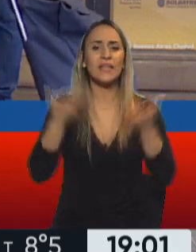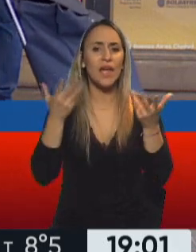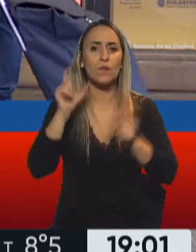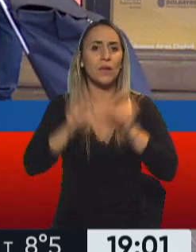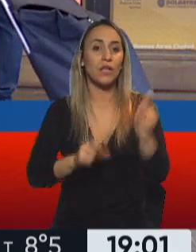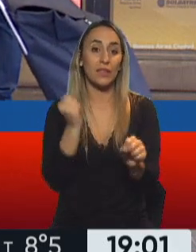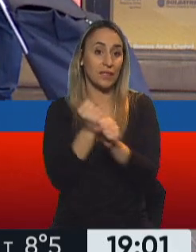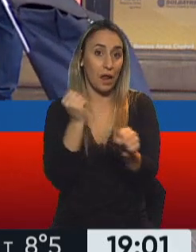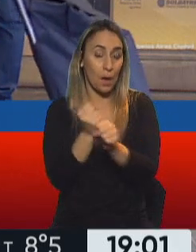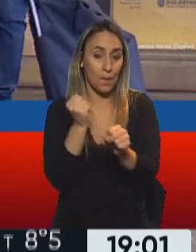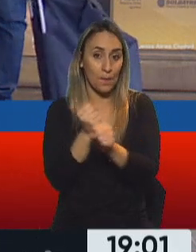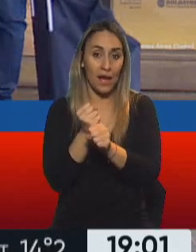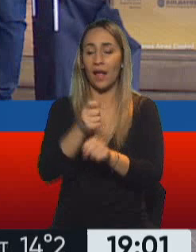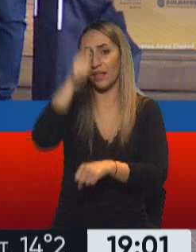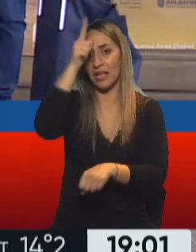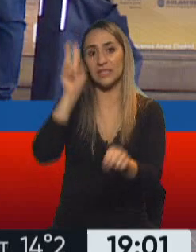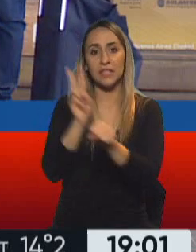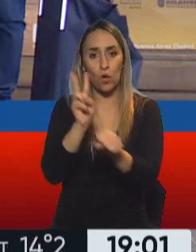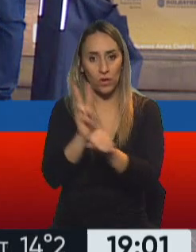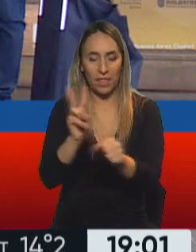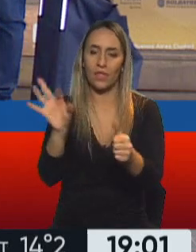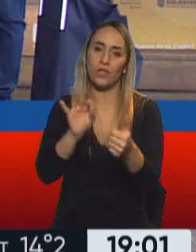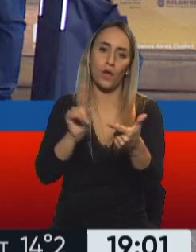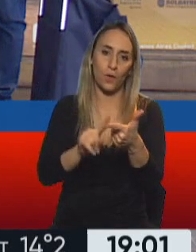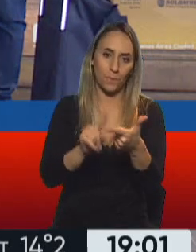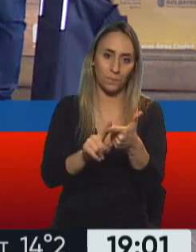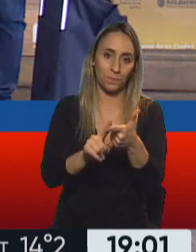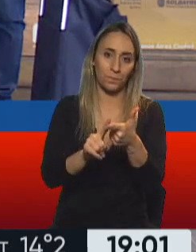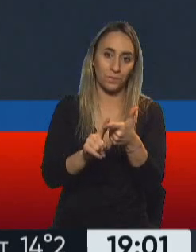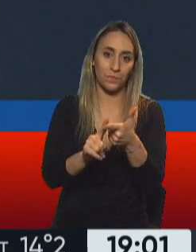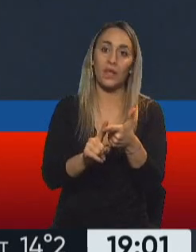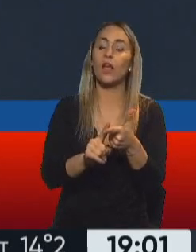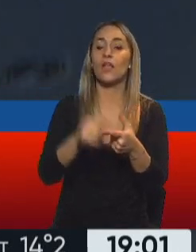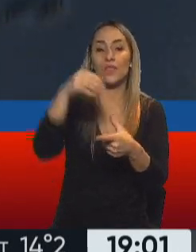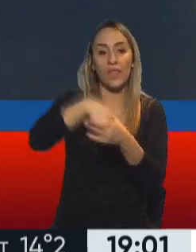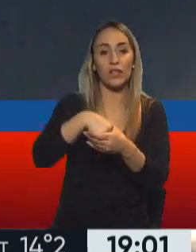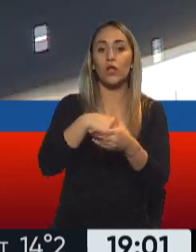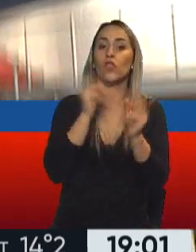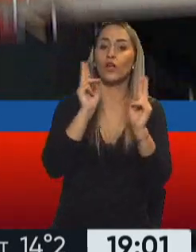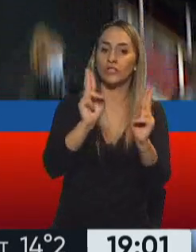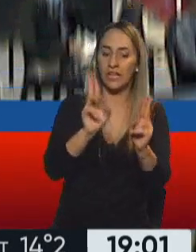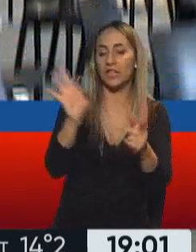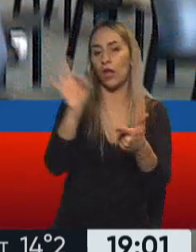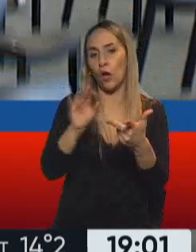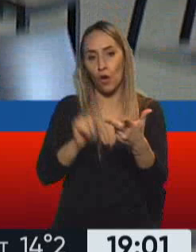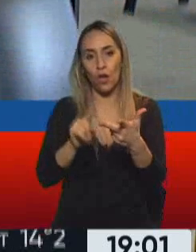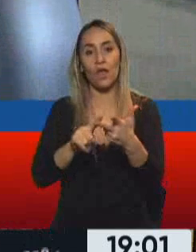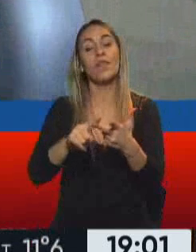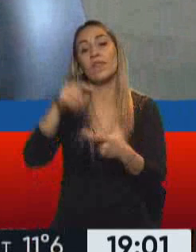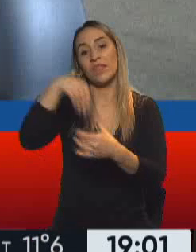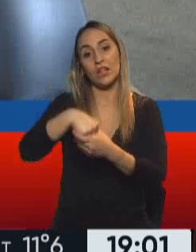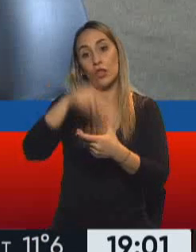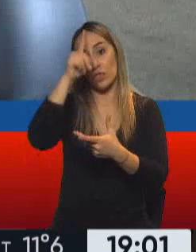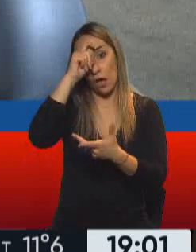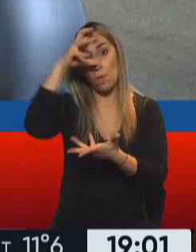trabaje en seguridad que trabaje dentro del personal docente o de sanidad que no hayan recibido la vacuna además